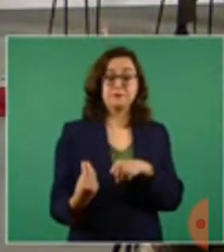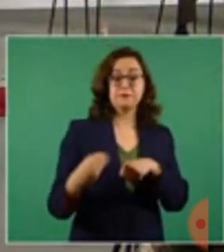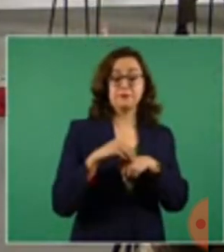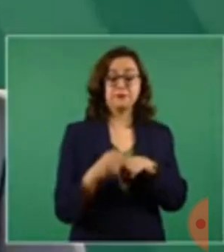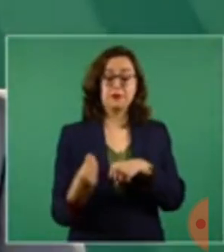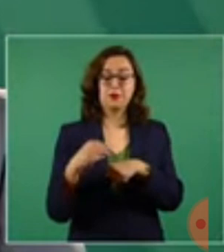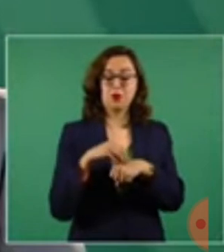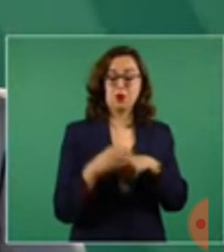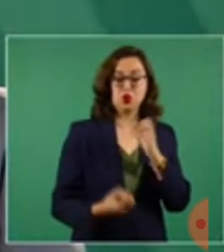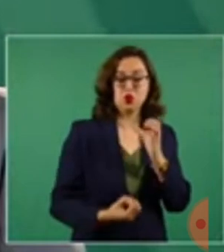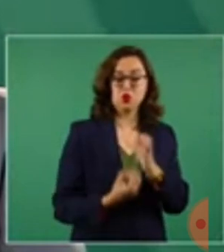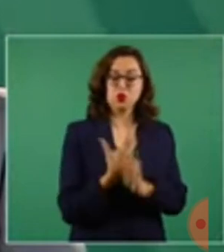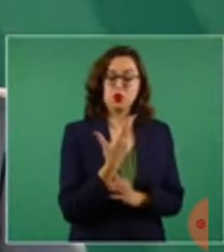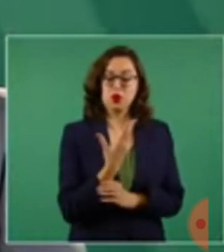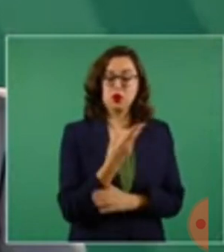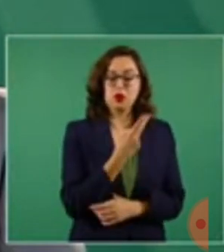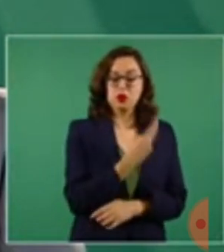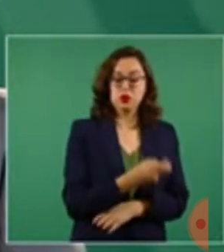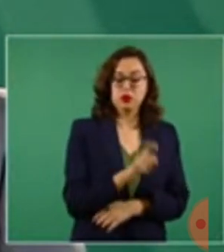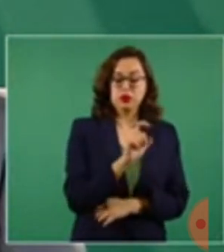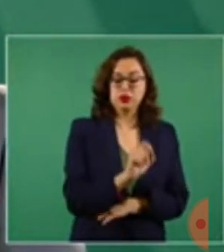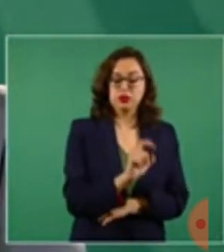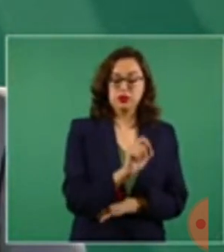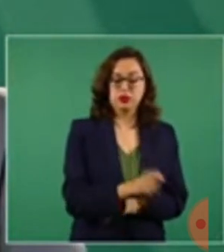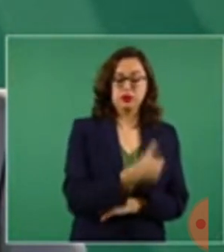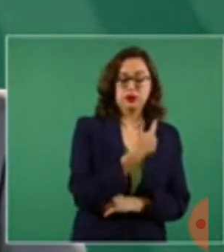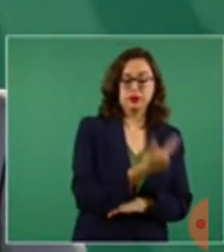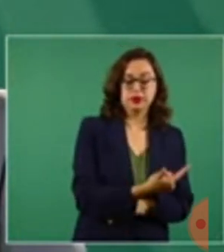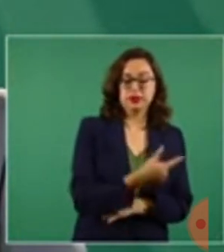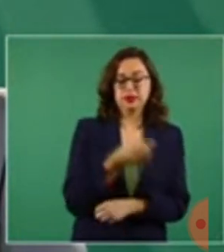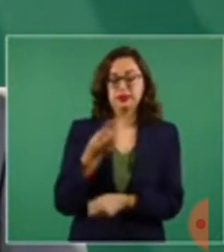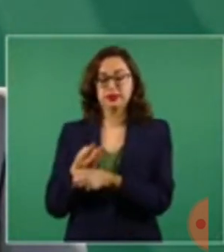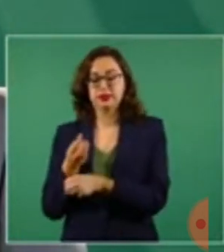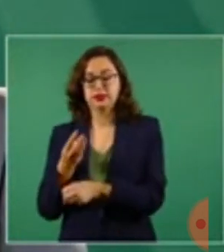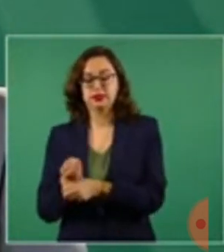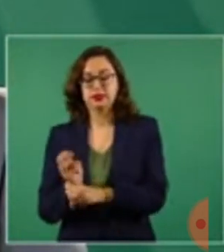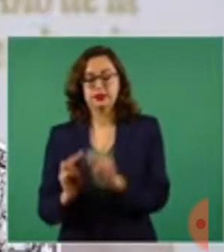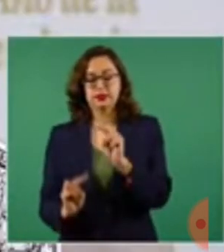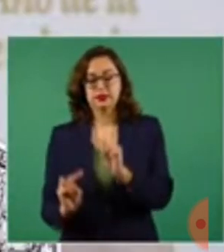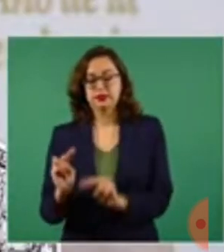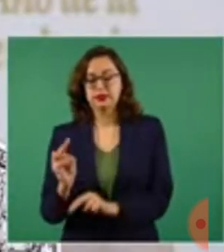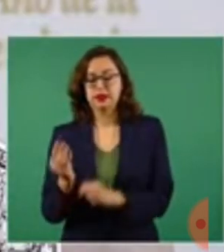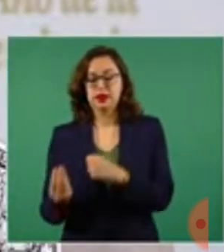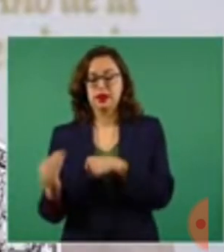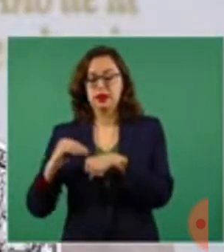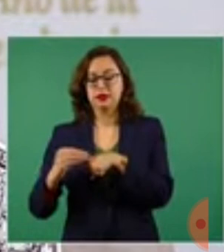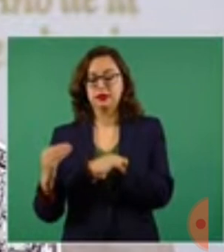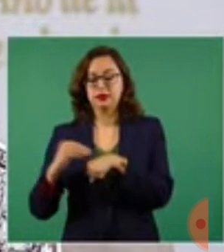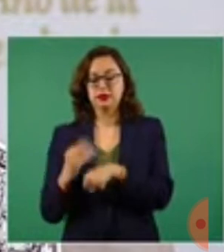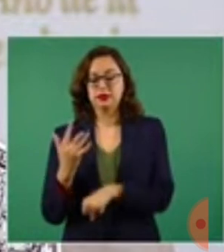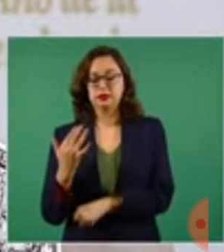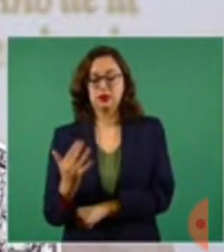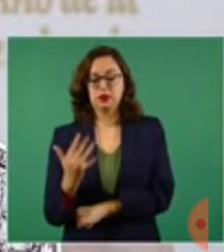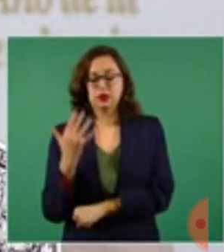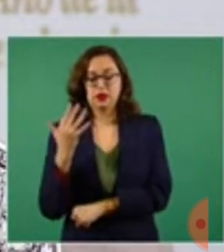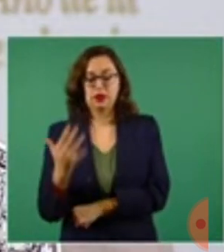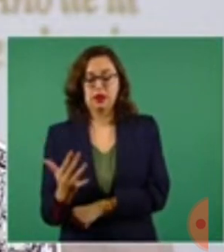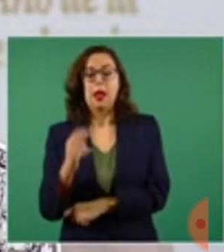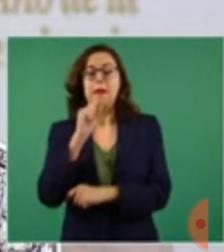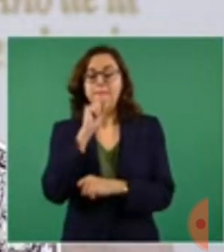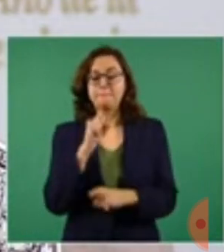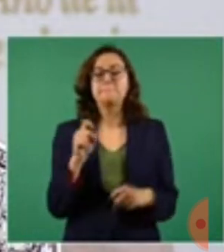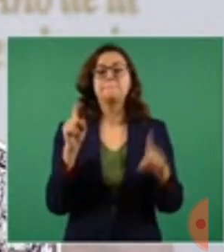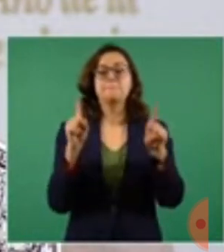el compendio nacional 227 y en el tercer nivel 55, y claves agregadas